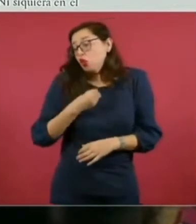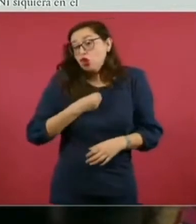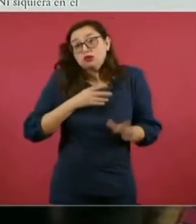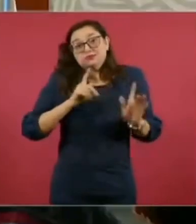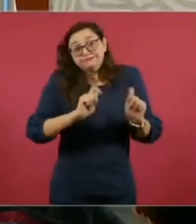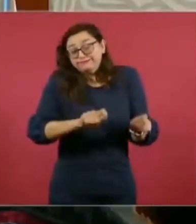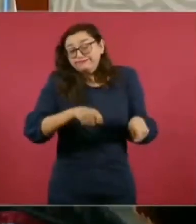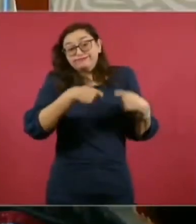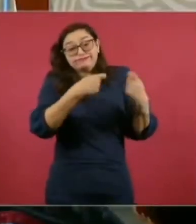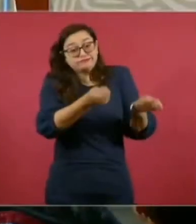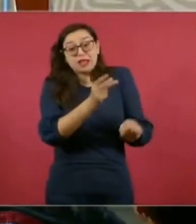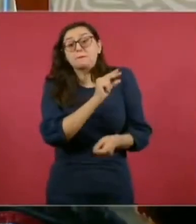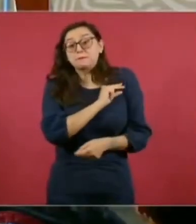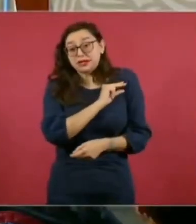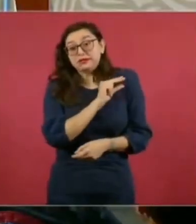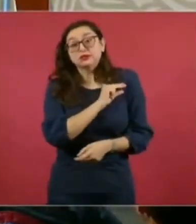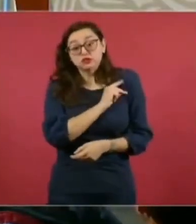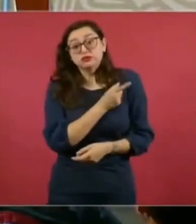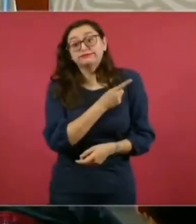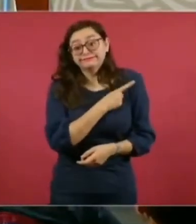Al grado que cuando llegamos,